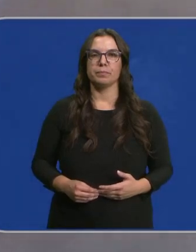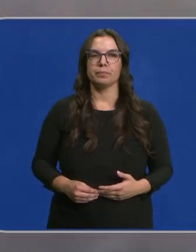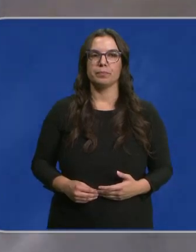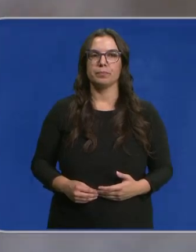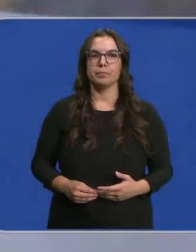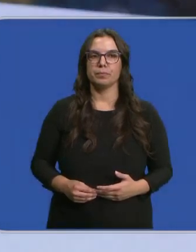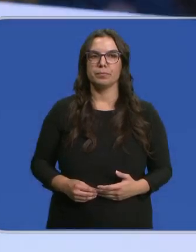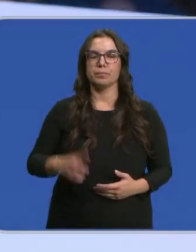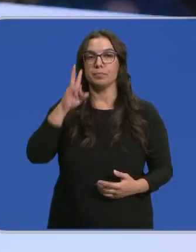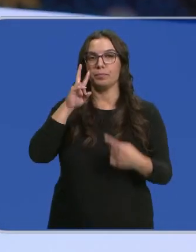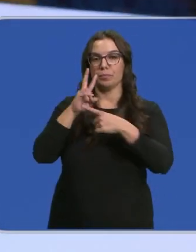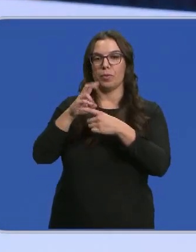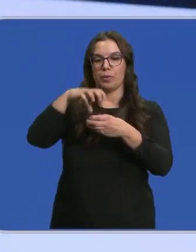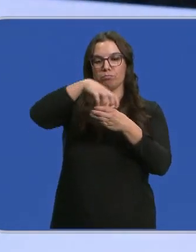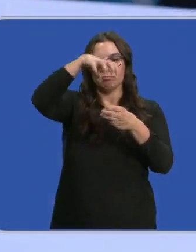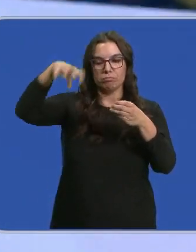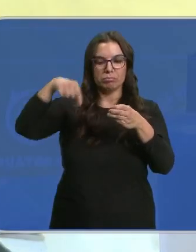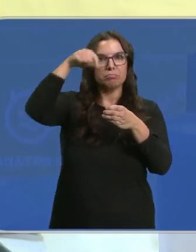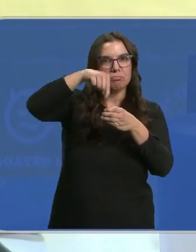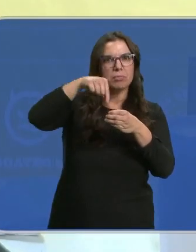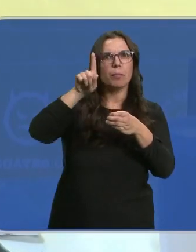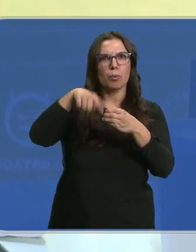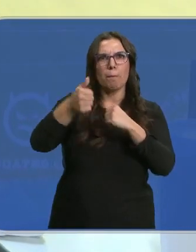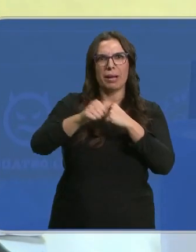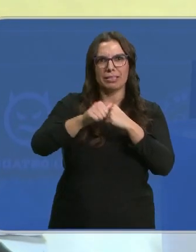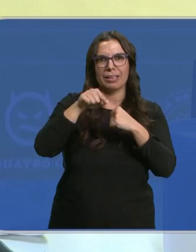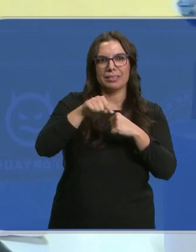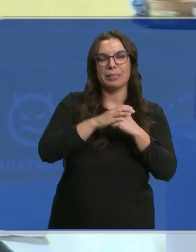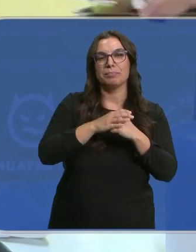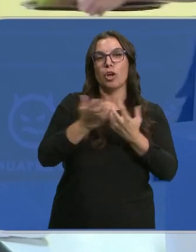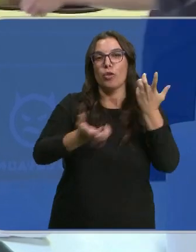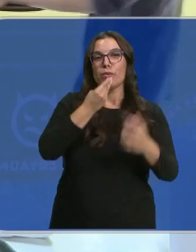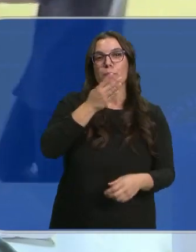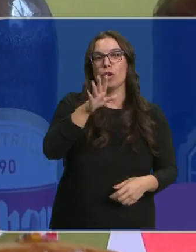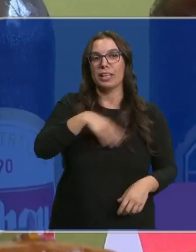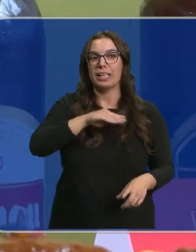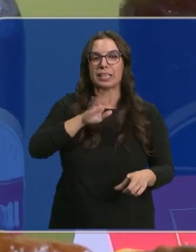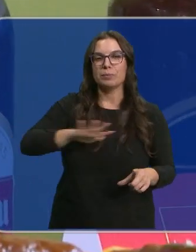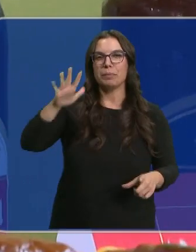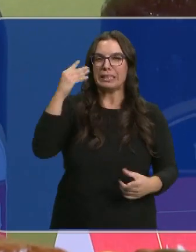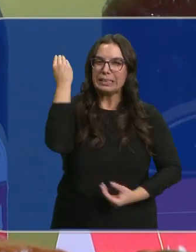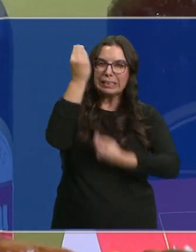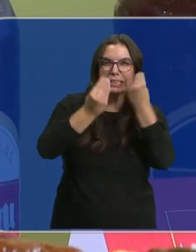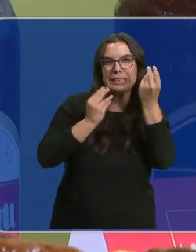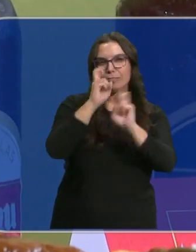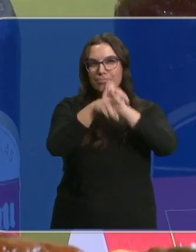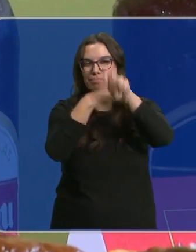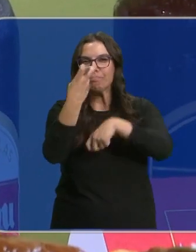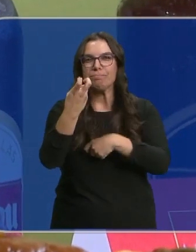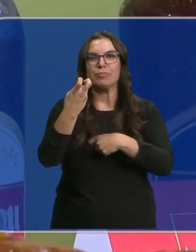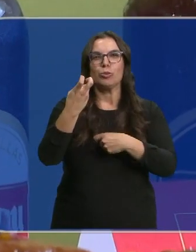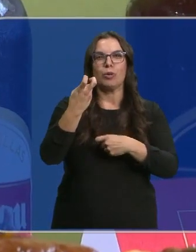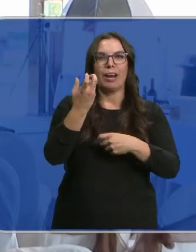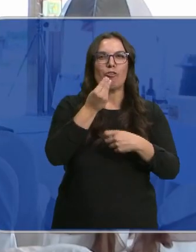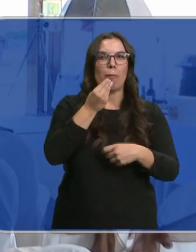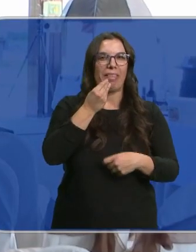Bomba parece, patata brava es. Los mejores cocineros del país dan una vuelta a una de las recetas más tradicionales. Vas